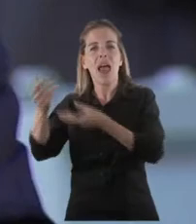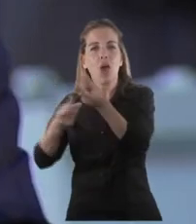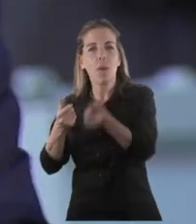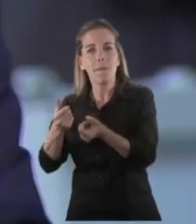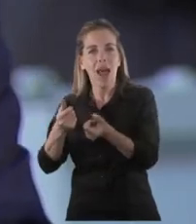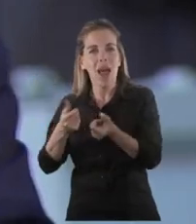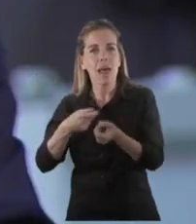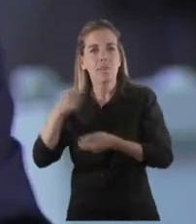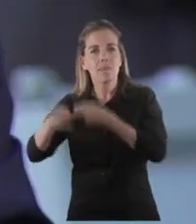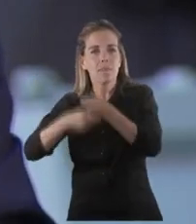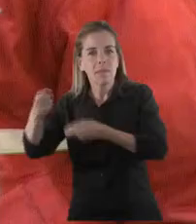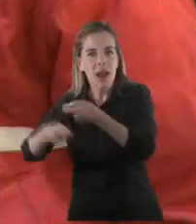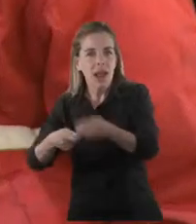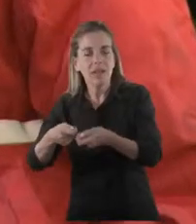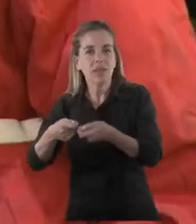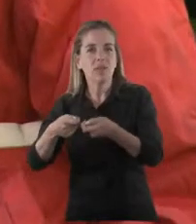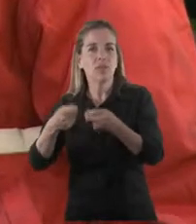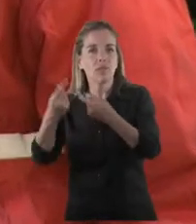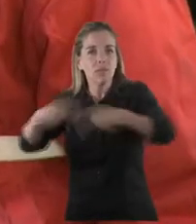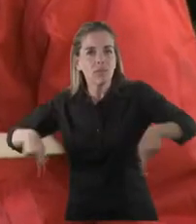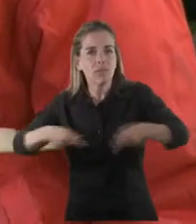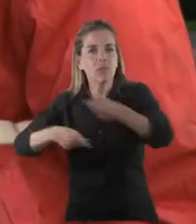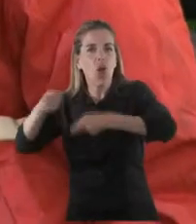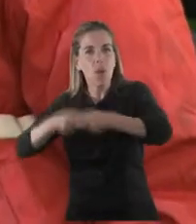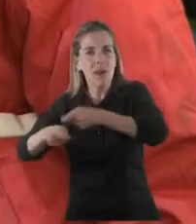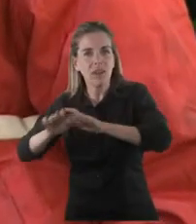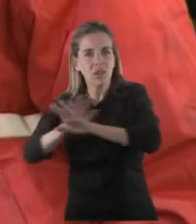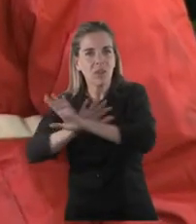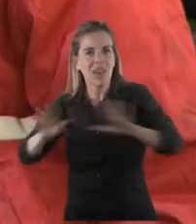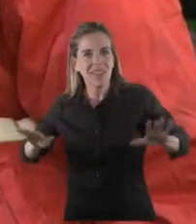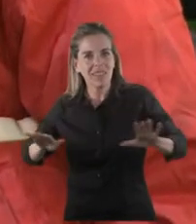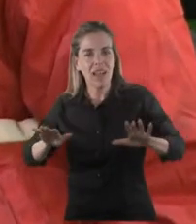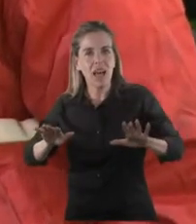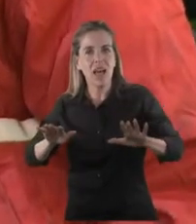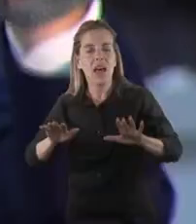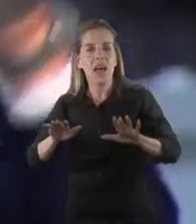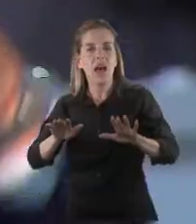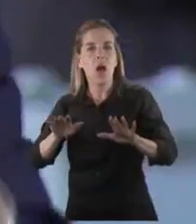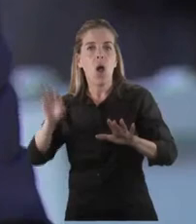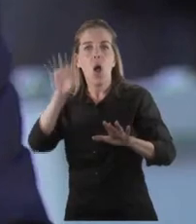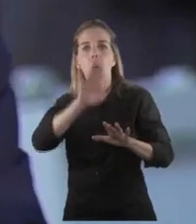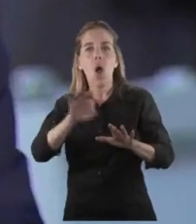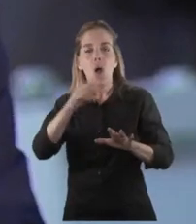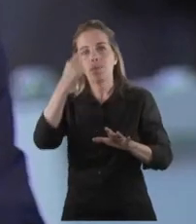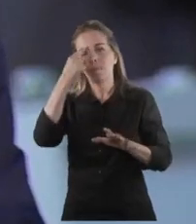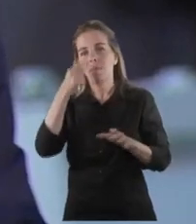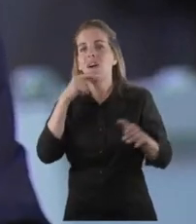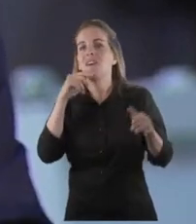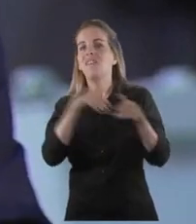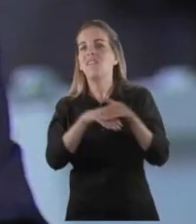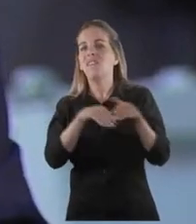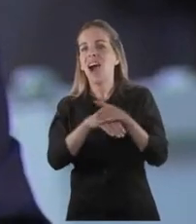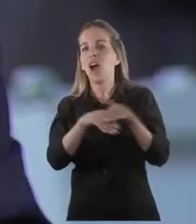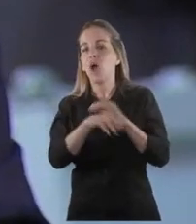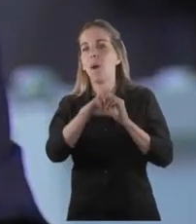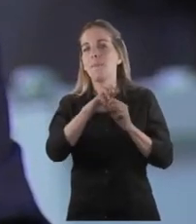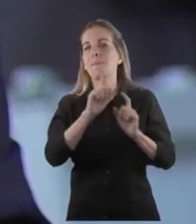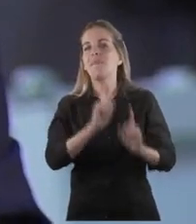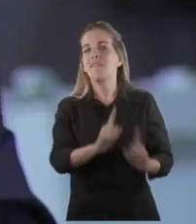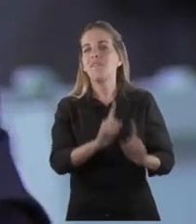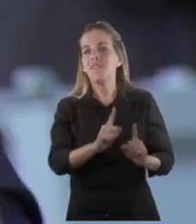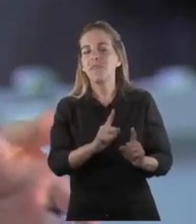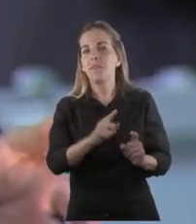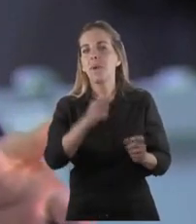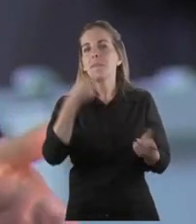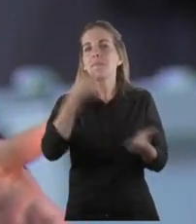a los títulos y a los valores en las bolsas, dejen de apostar en plazos fijos que pagan tasas infinitas,